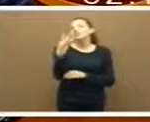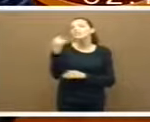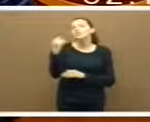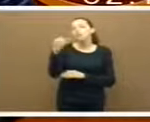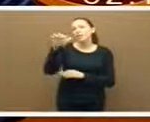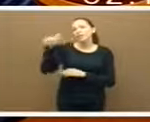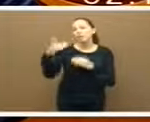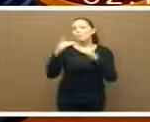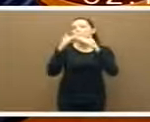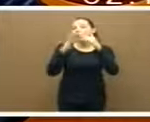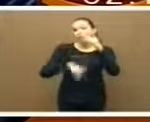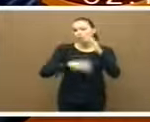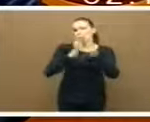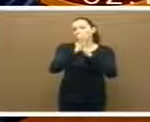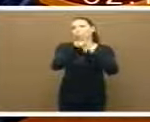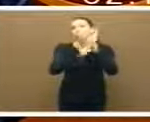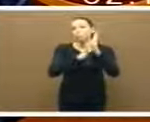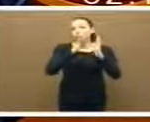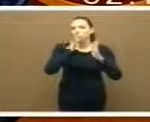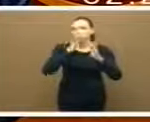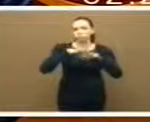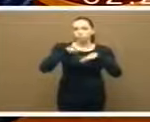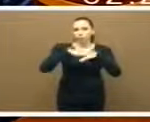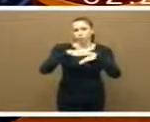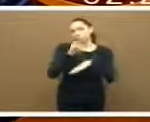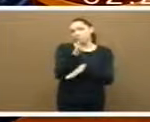menos desde que gobierna la derecha en Extremadura, o sea, un